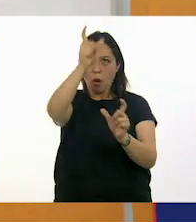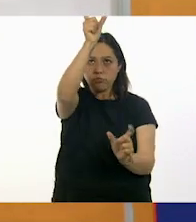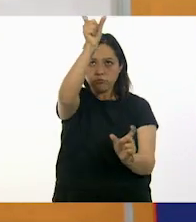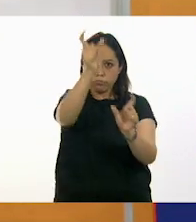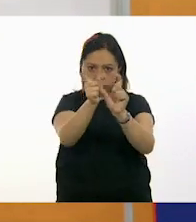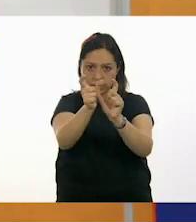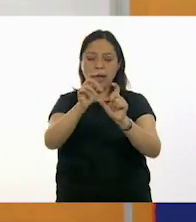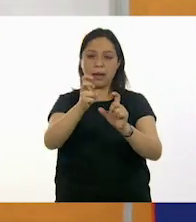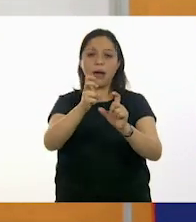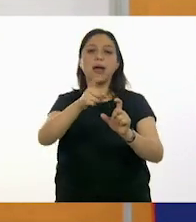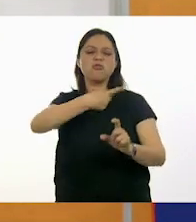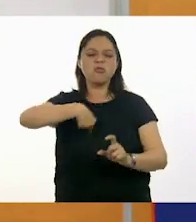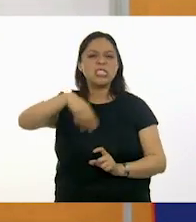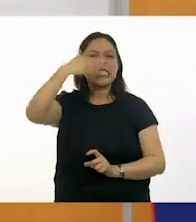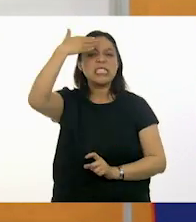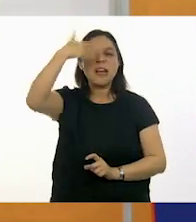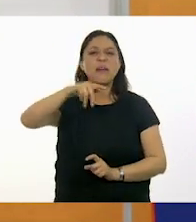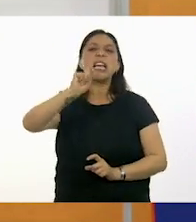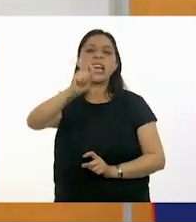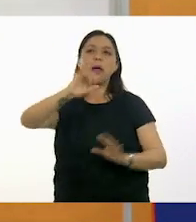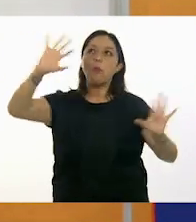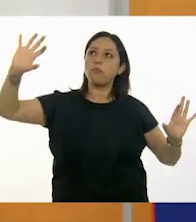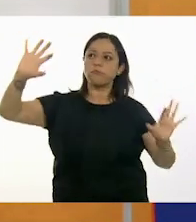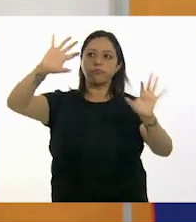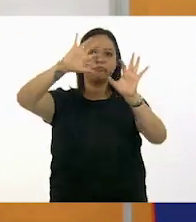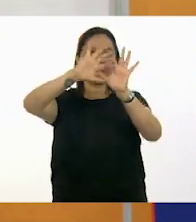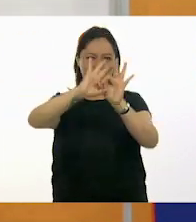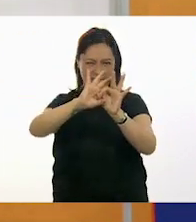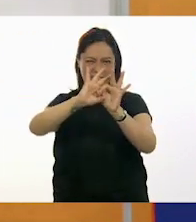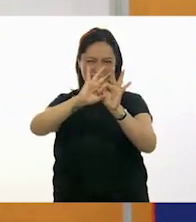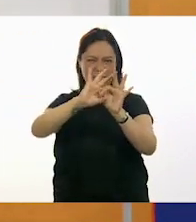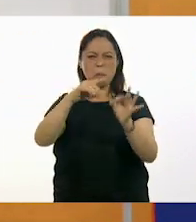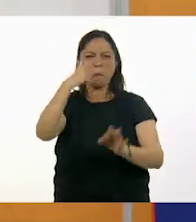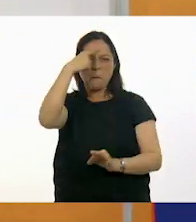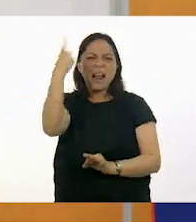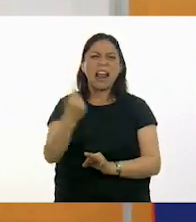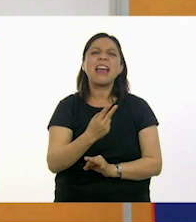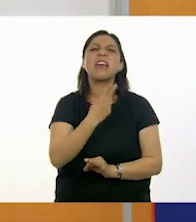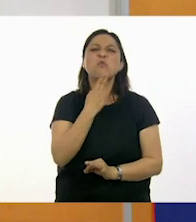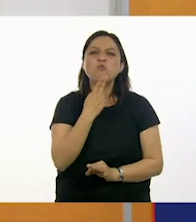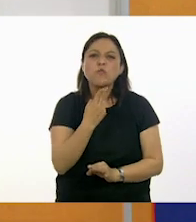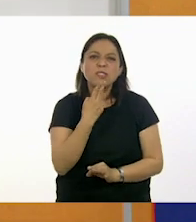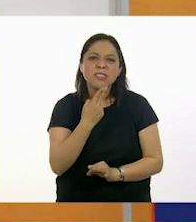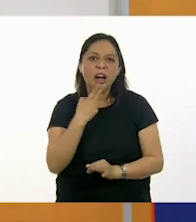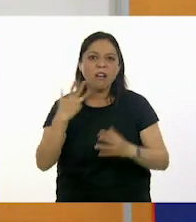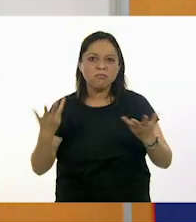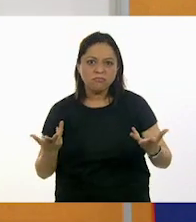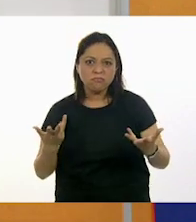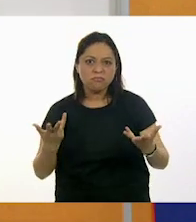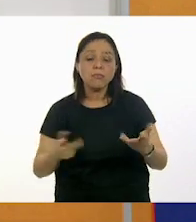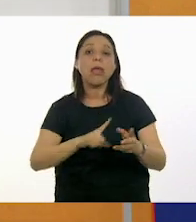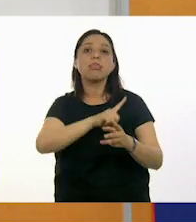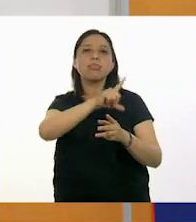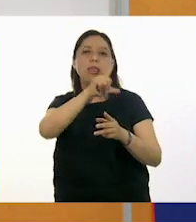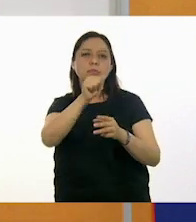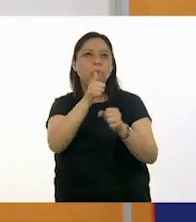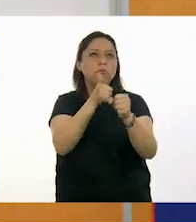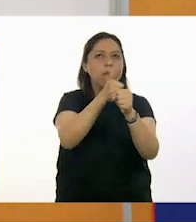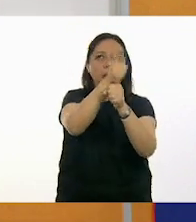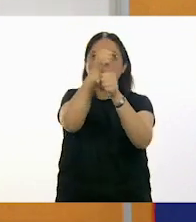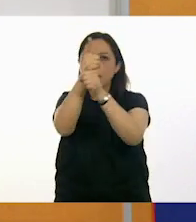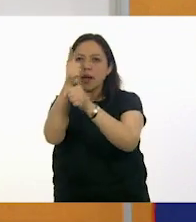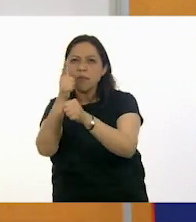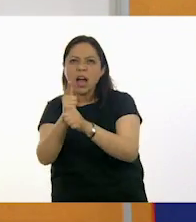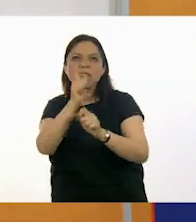tanto, tenemos que saber qué es una tabla de doble entrada, para qué nos sirve la tabla de doble entrada y posteriormente ir identificando sus partes para